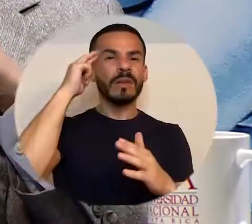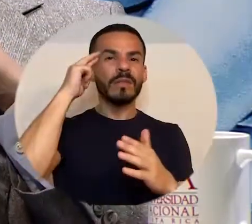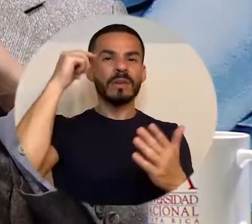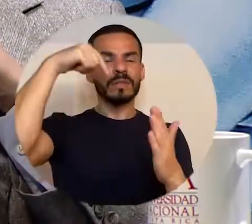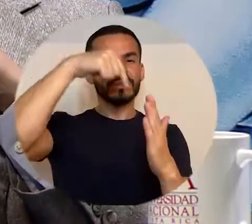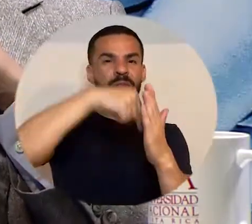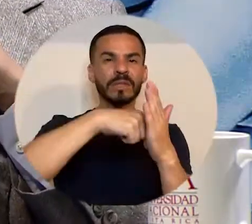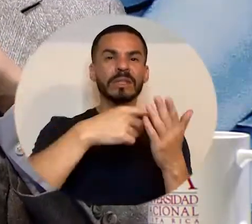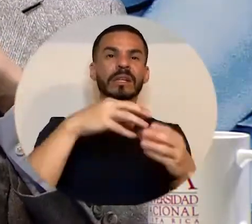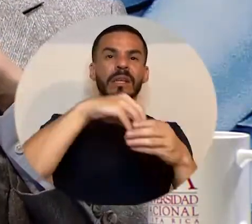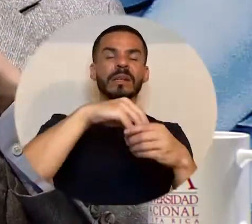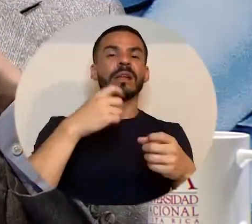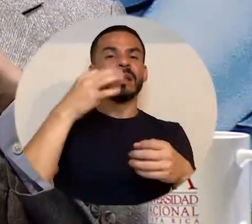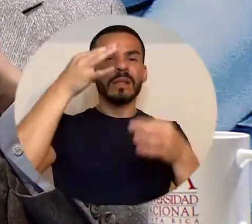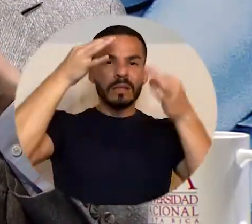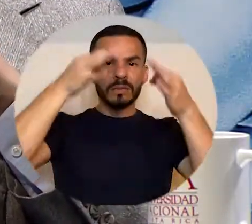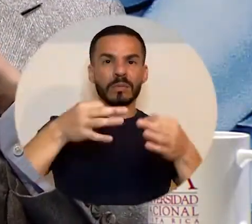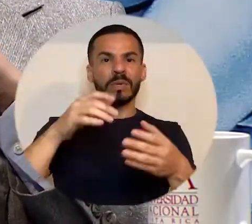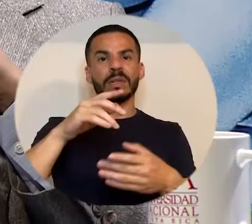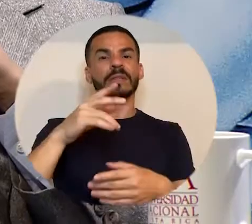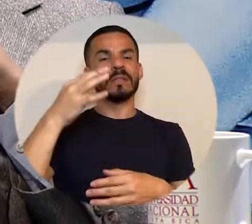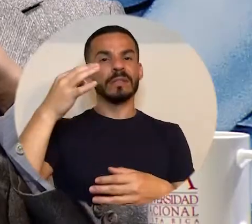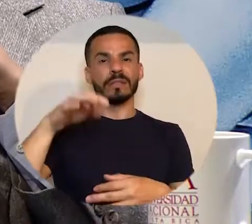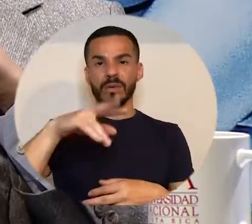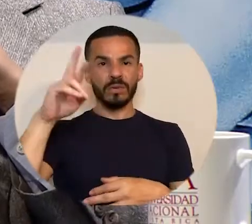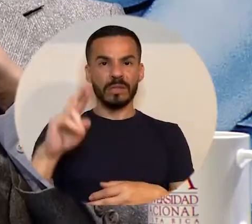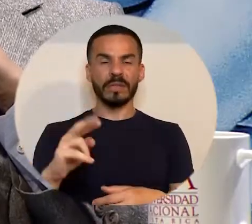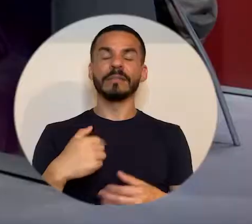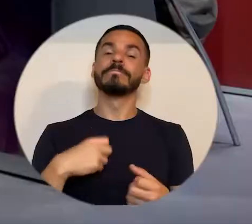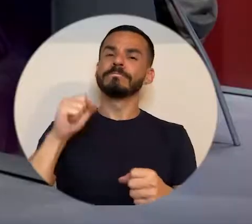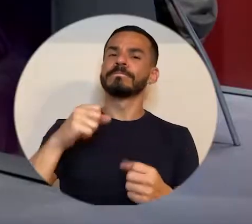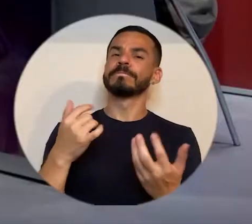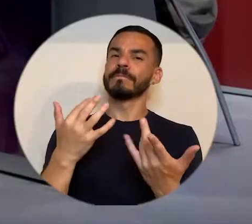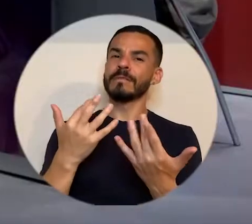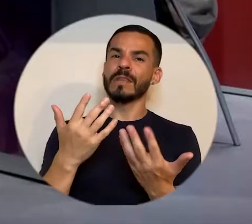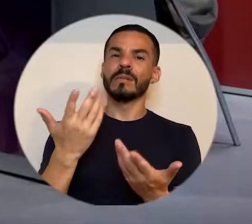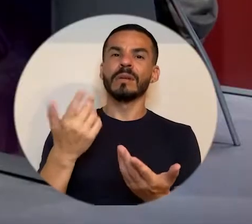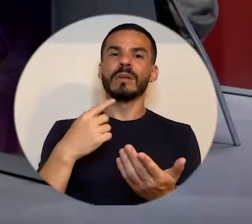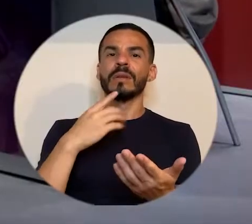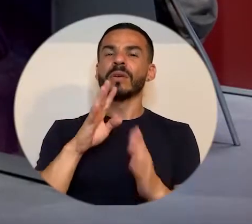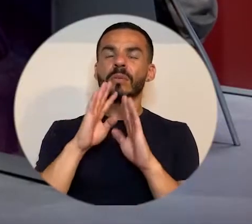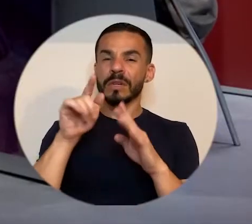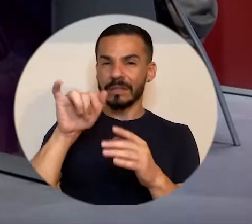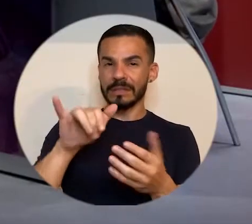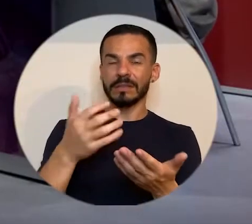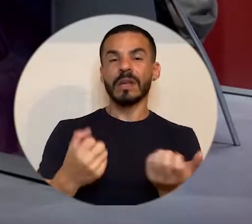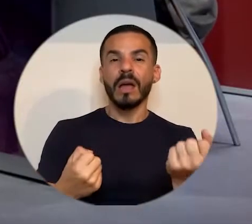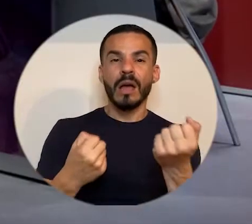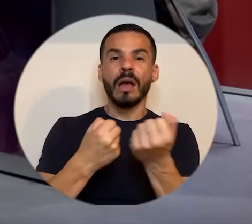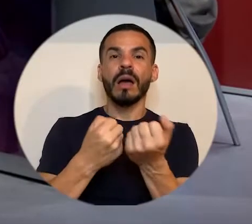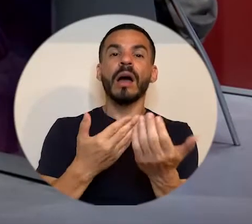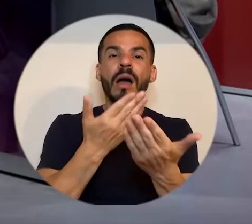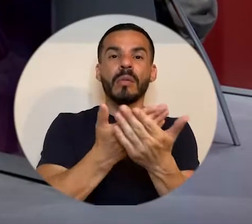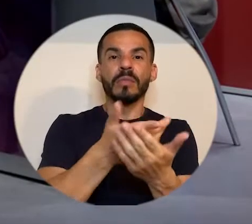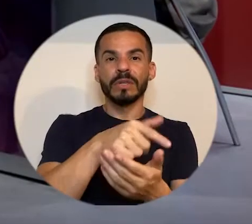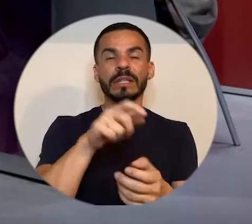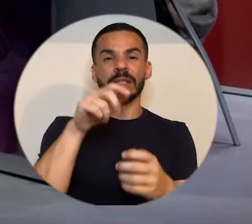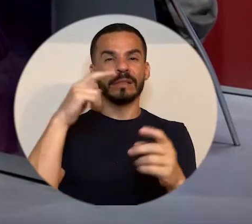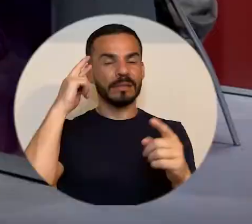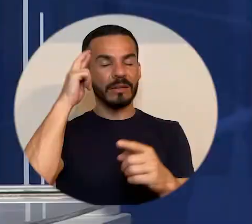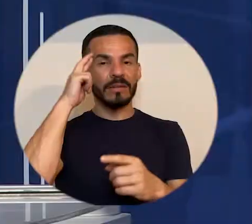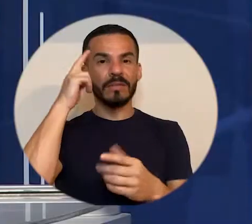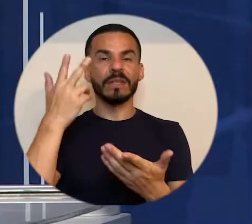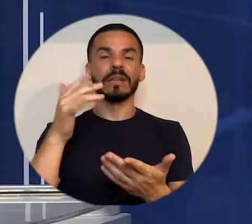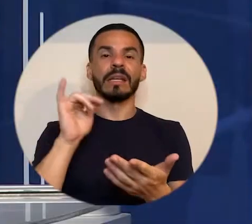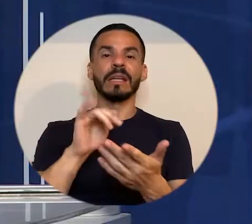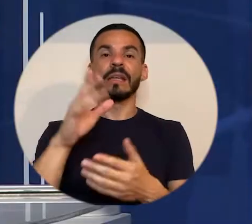reflexión interna de los tomadores de decisiones en Costa Rica. Sí, esperemos que conversaciones como esta pues aporten un poco en